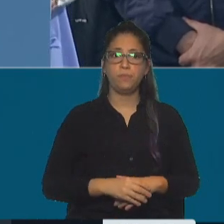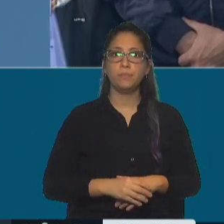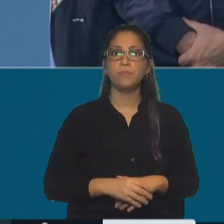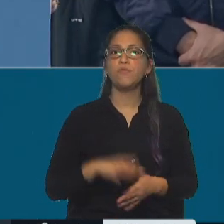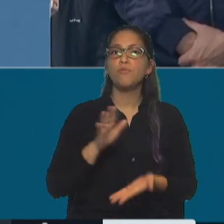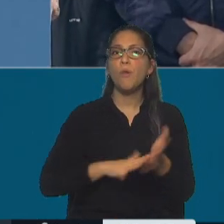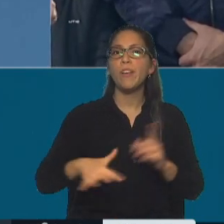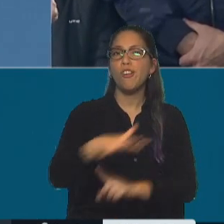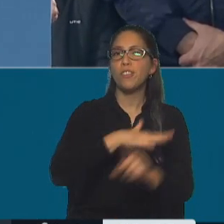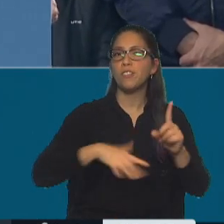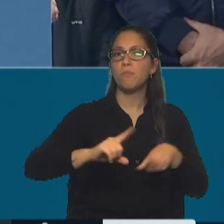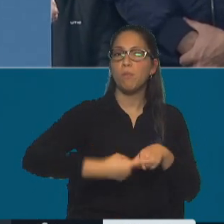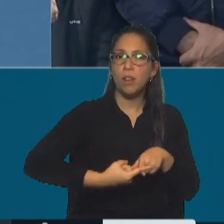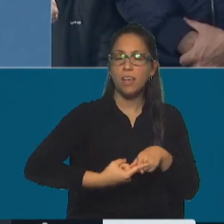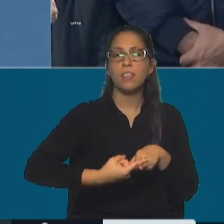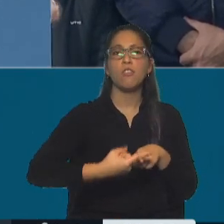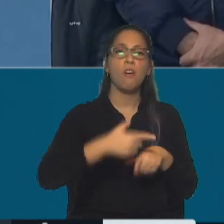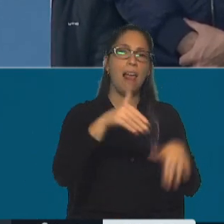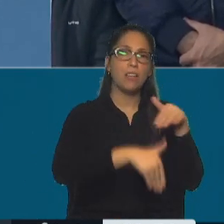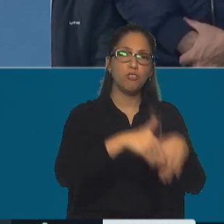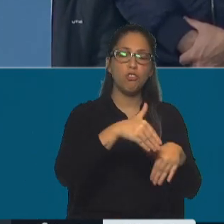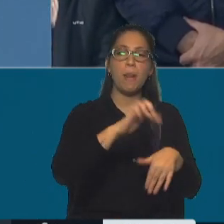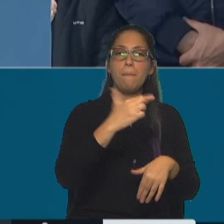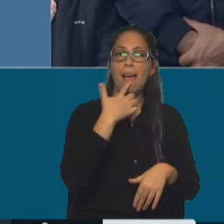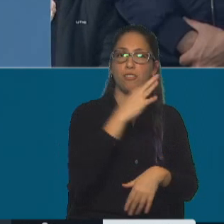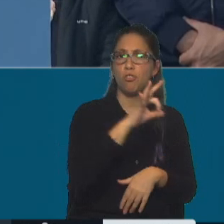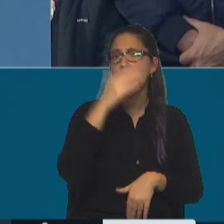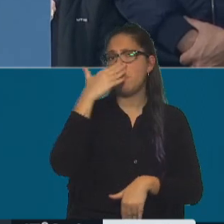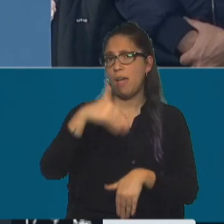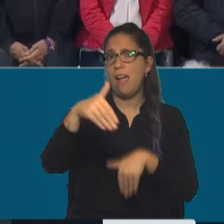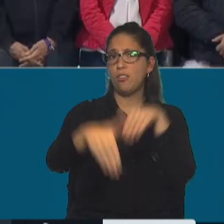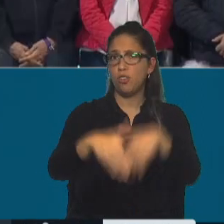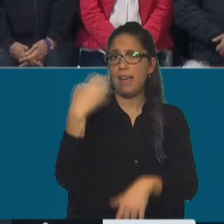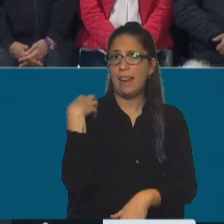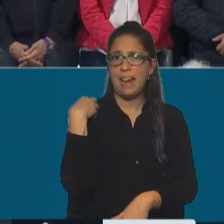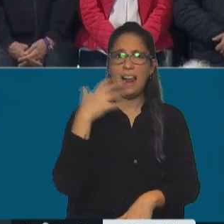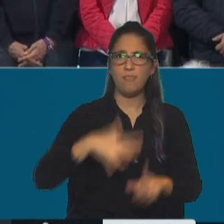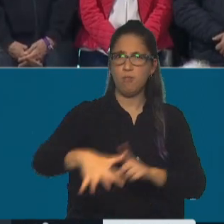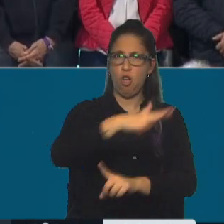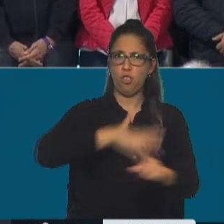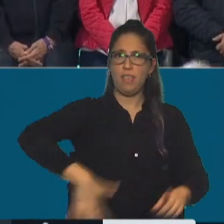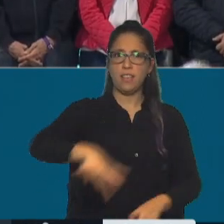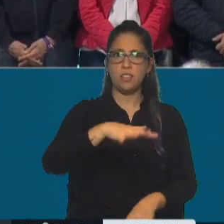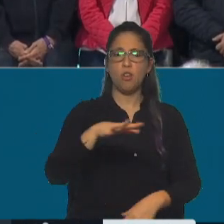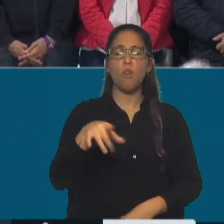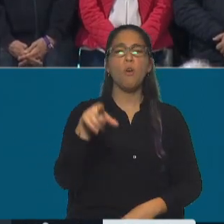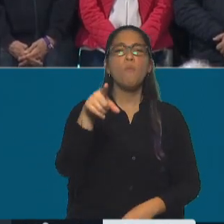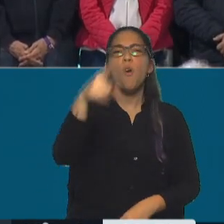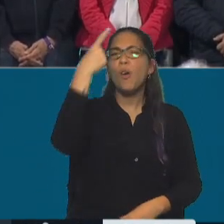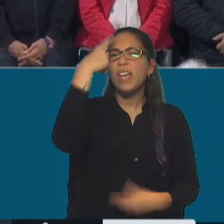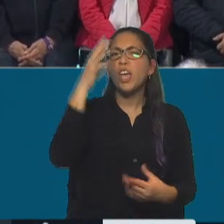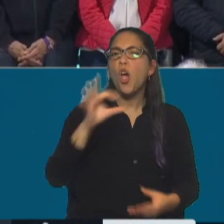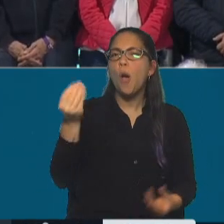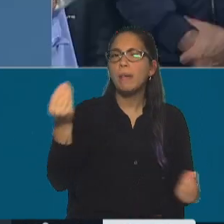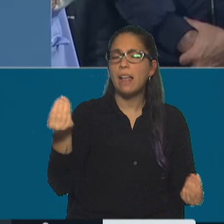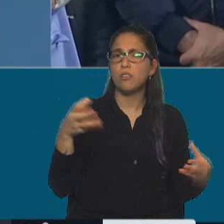Y de cara a las PASO y luego a las elecciones generales, dentro de ese territorio, de ese mapa político, ¿qué lectura crees que hace